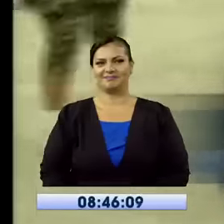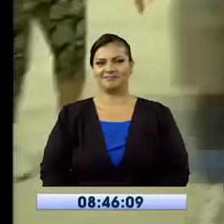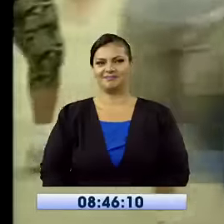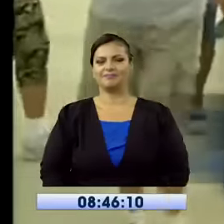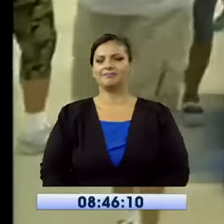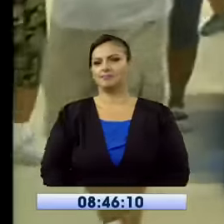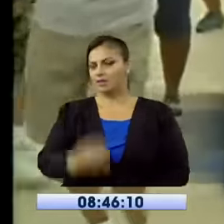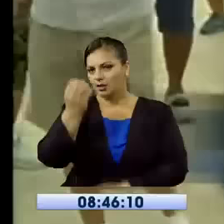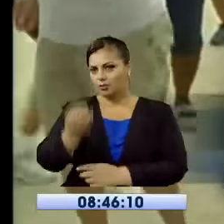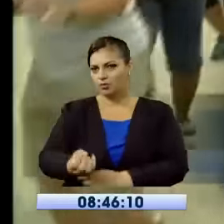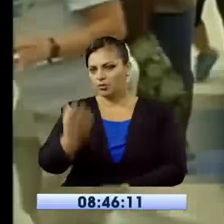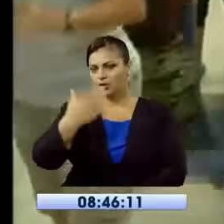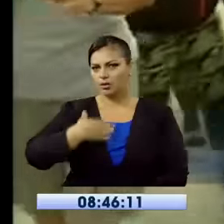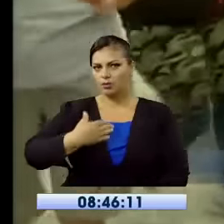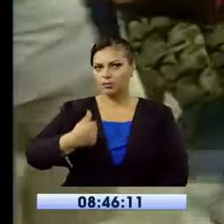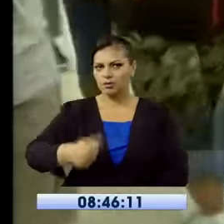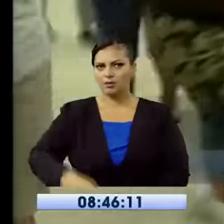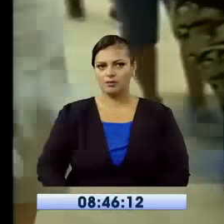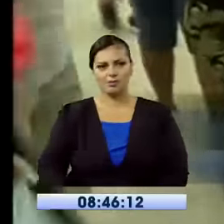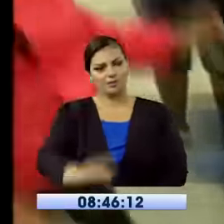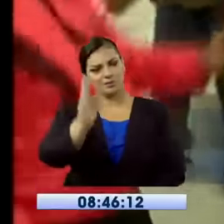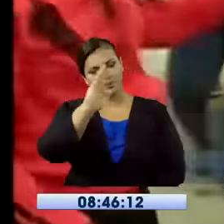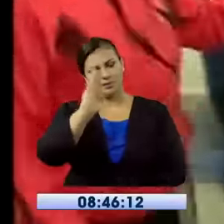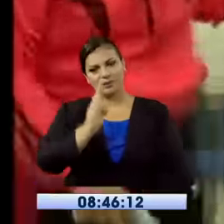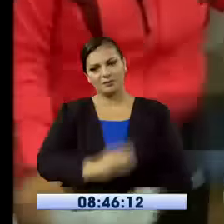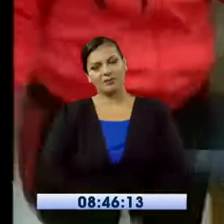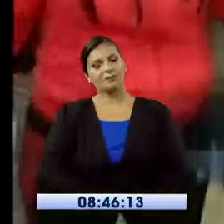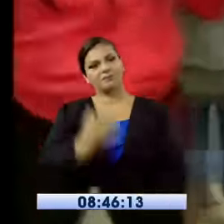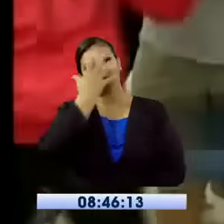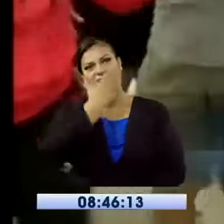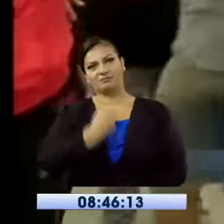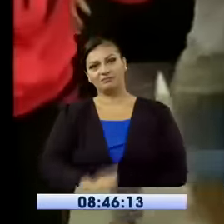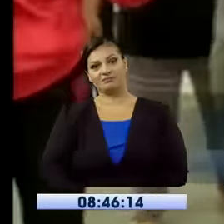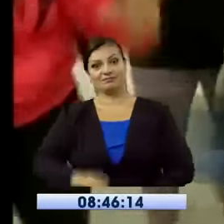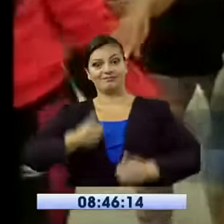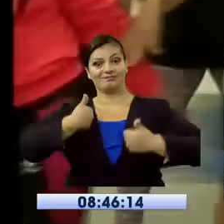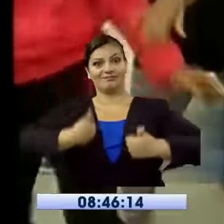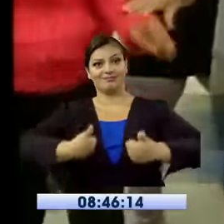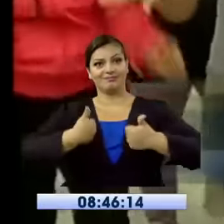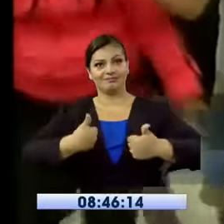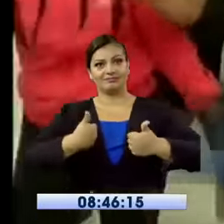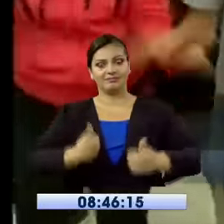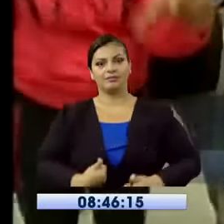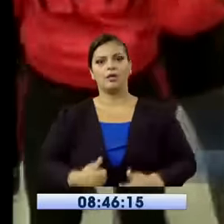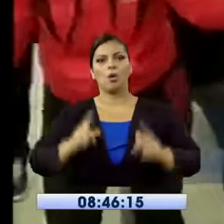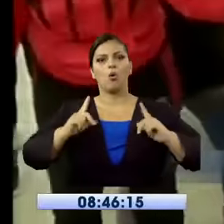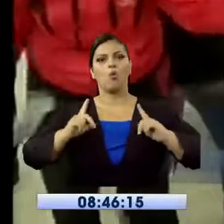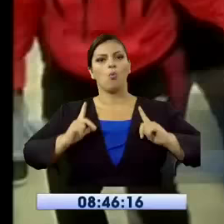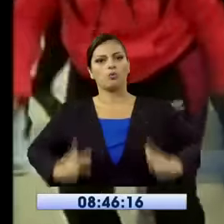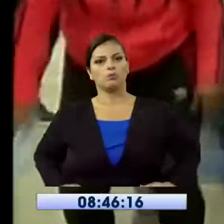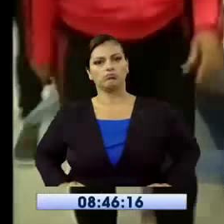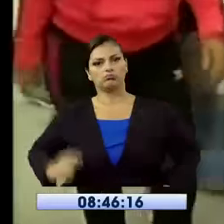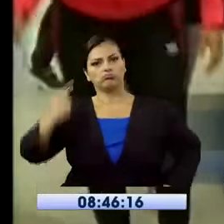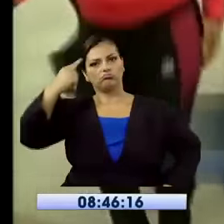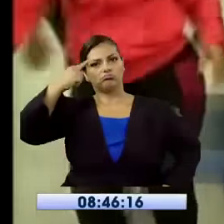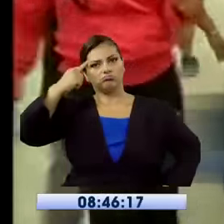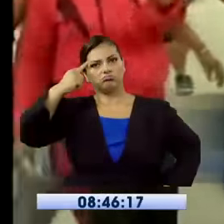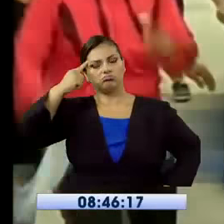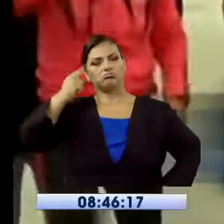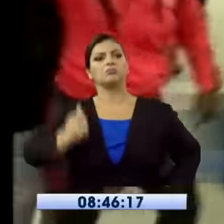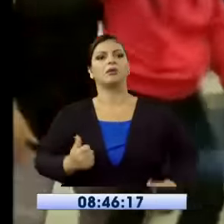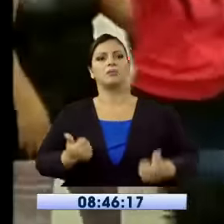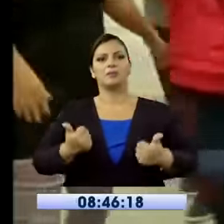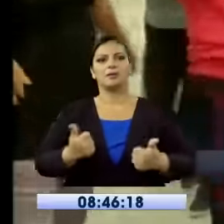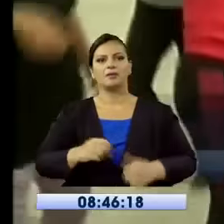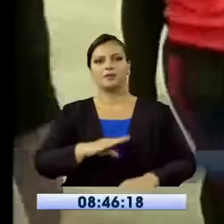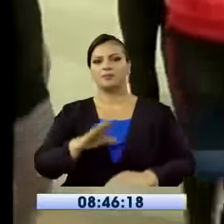Buenos días, ¿cómo la está pasando? Hola, súper genial, encantador. Cuerpo sano, mente sana.